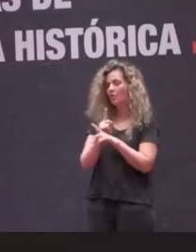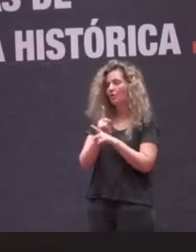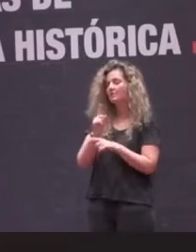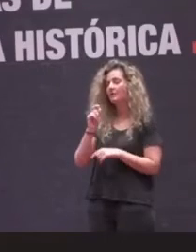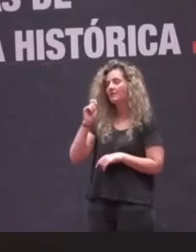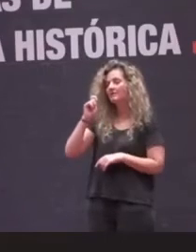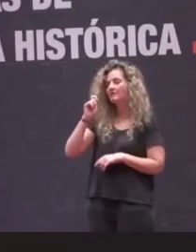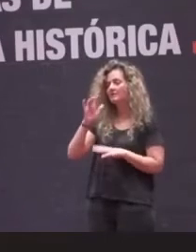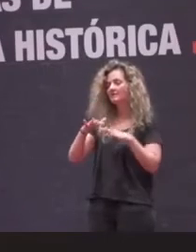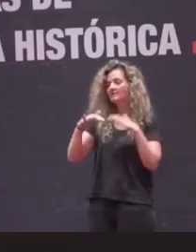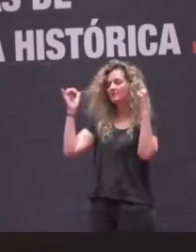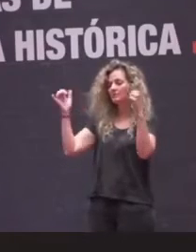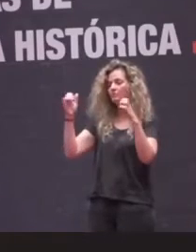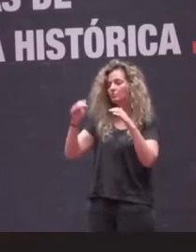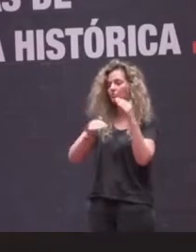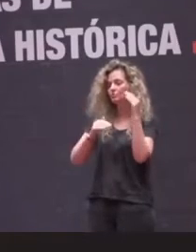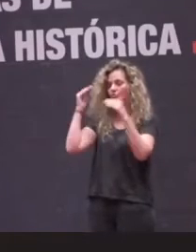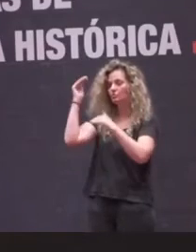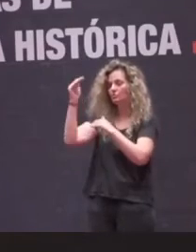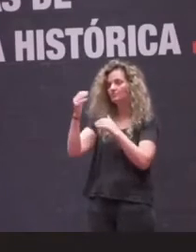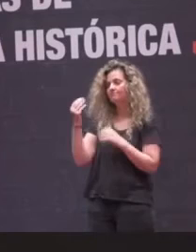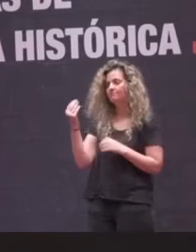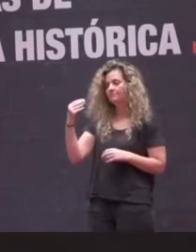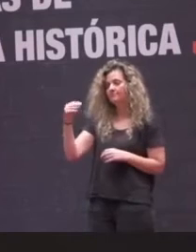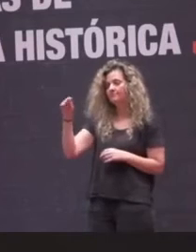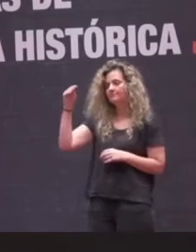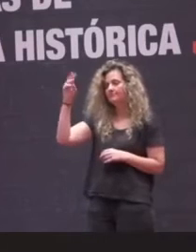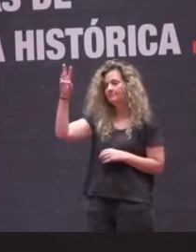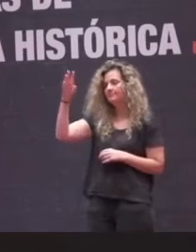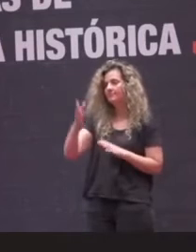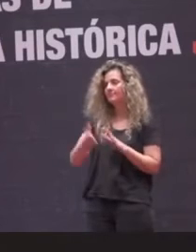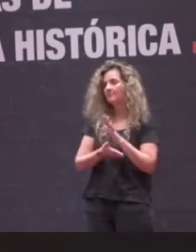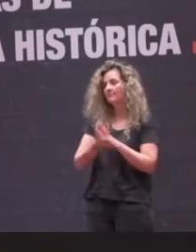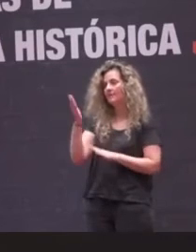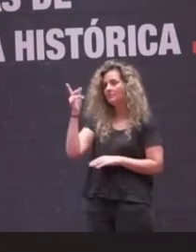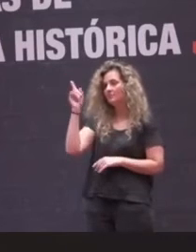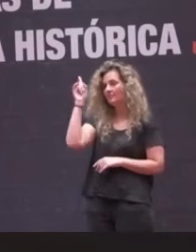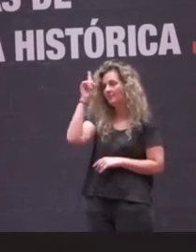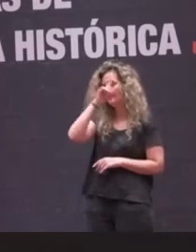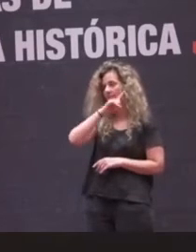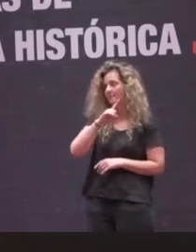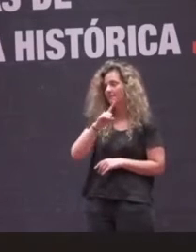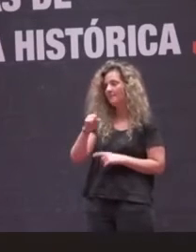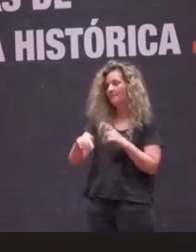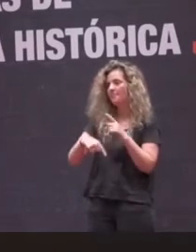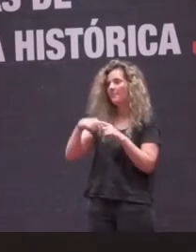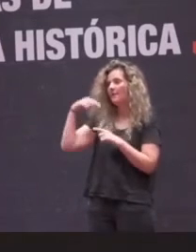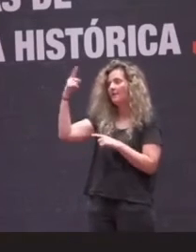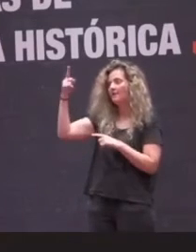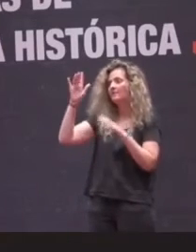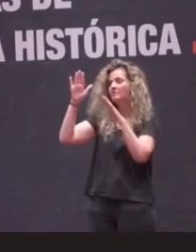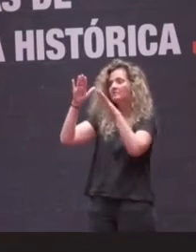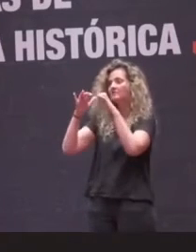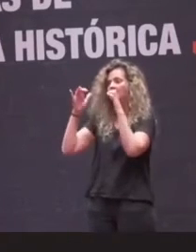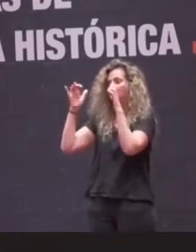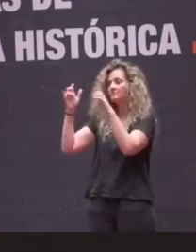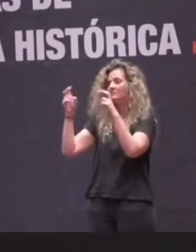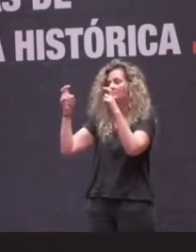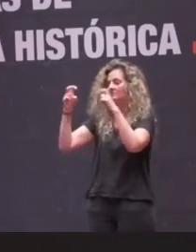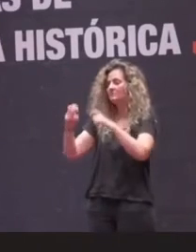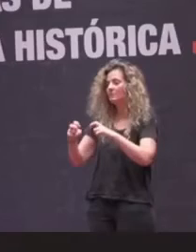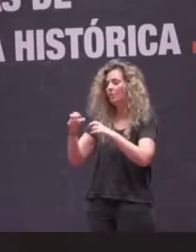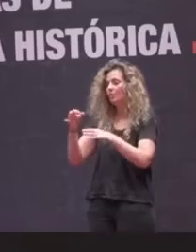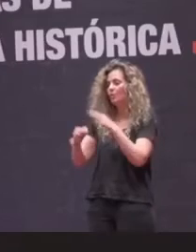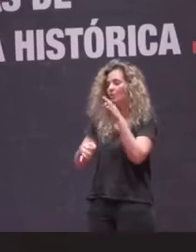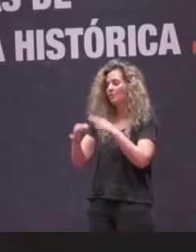Supremo. Aí xa nos votamos uns anos máis. E aí xa nos vamos a Madrid. E aí xa nos vamos a unha sala e vamos a sentar